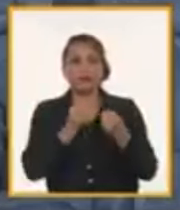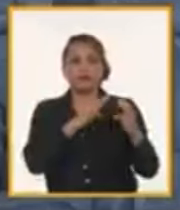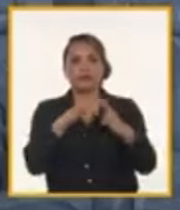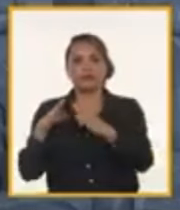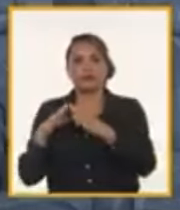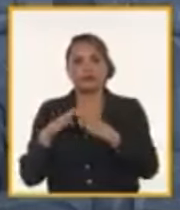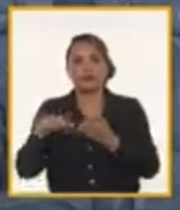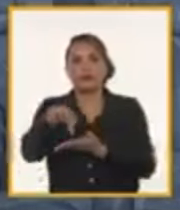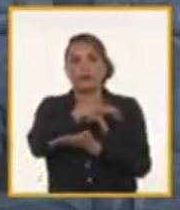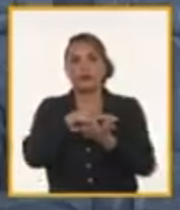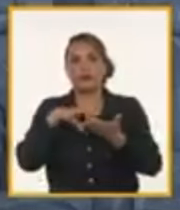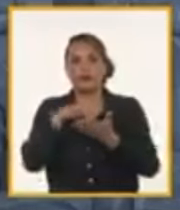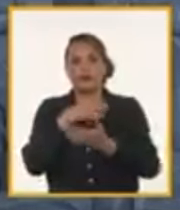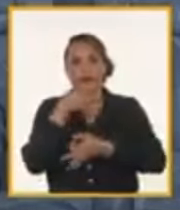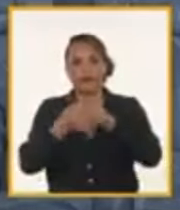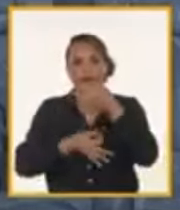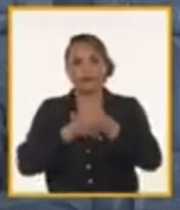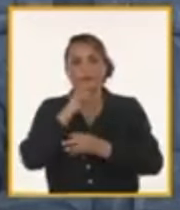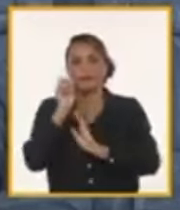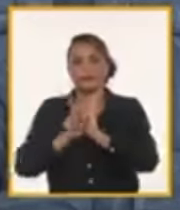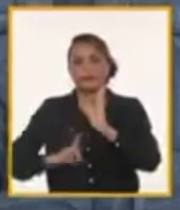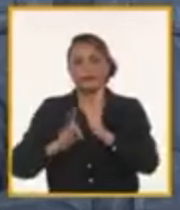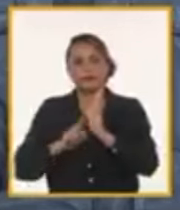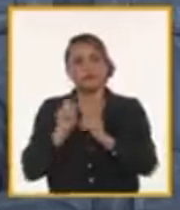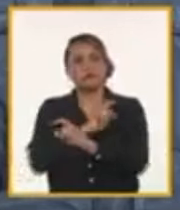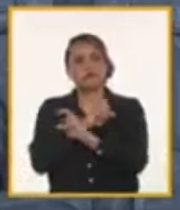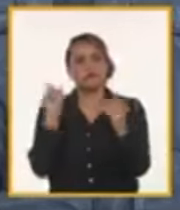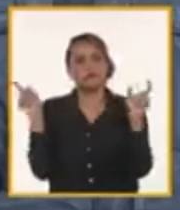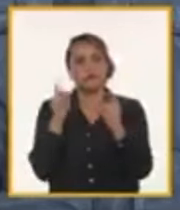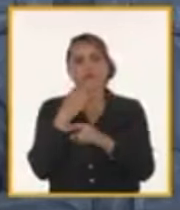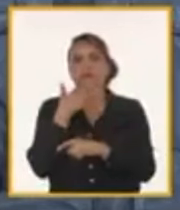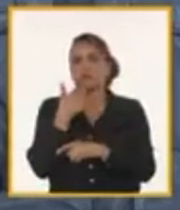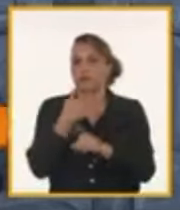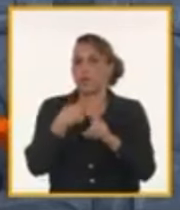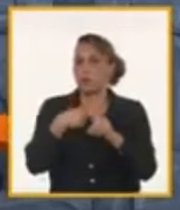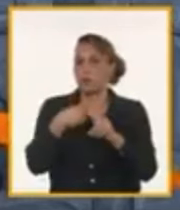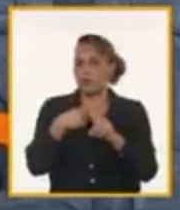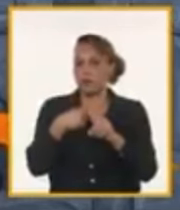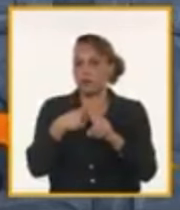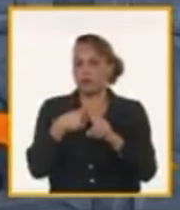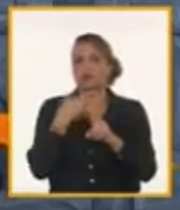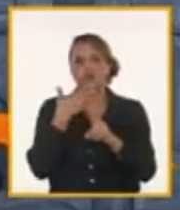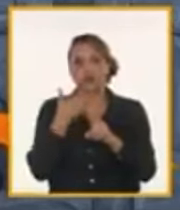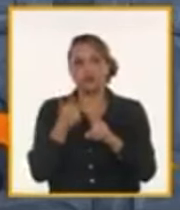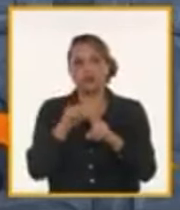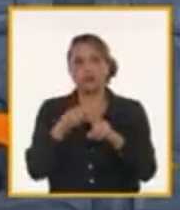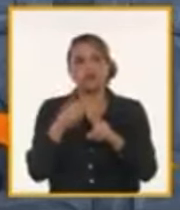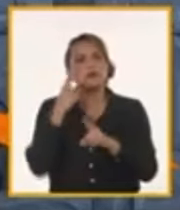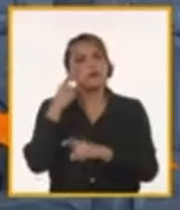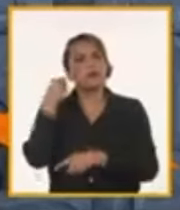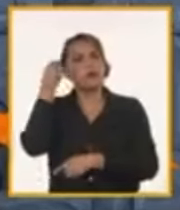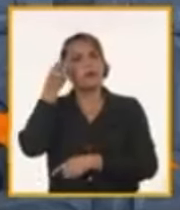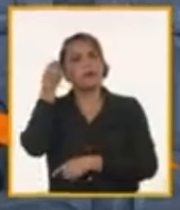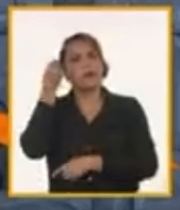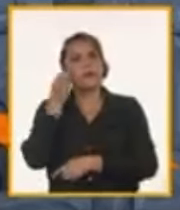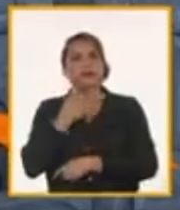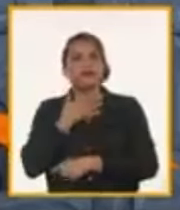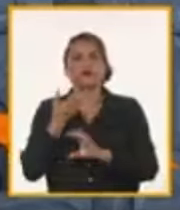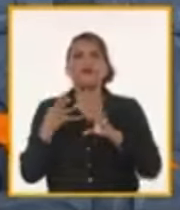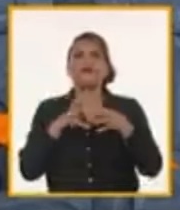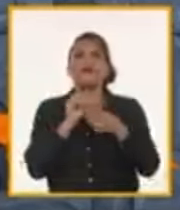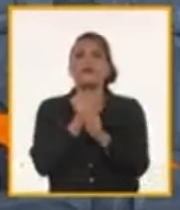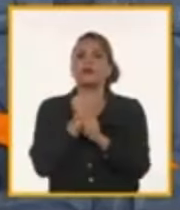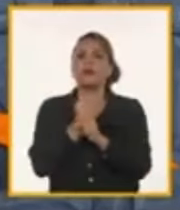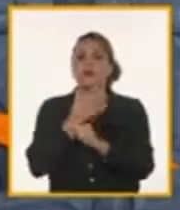sector Electro energético nuestra universidad Ten un impacto de manera significativa yo creo que hay una estrategia del propio